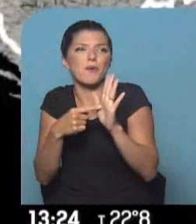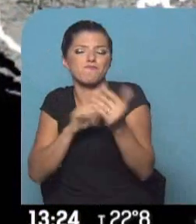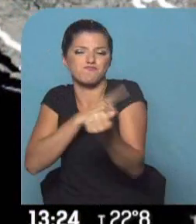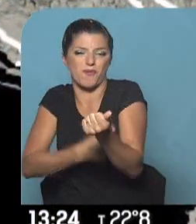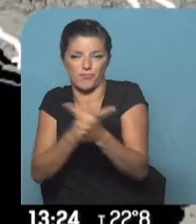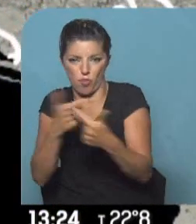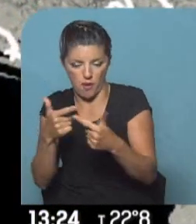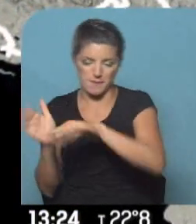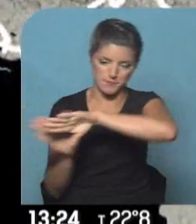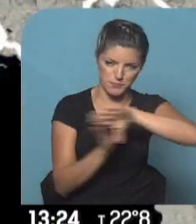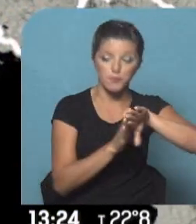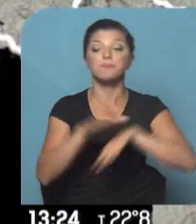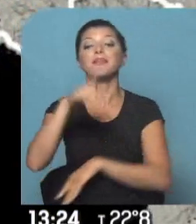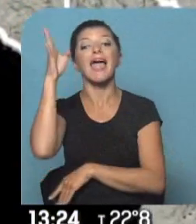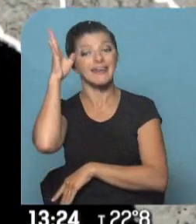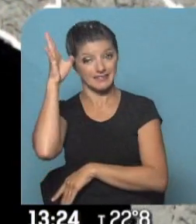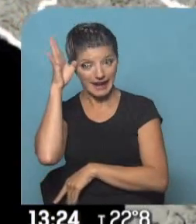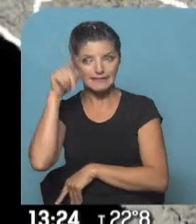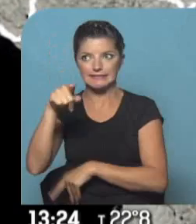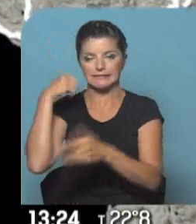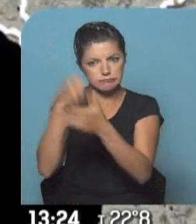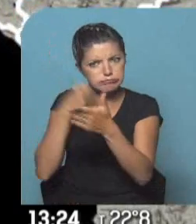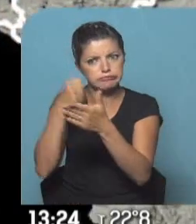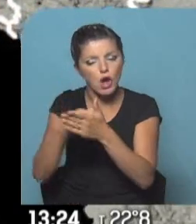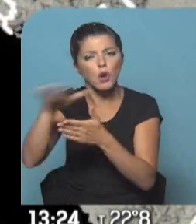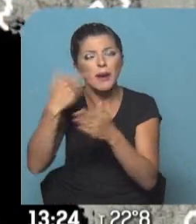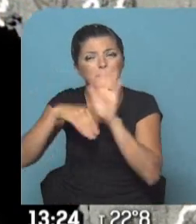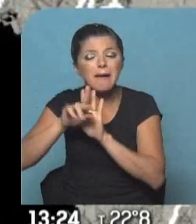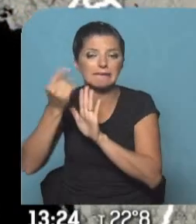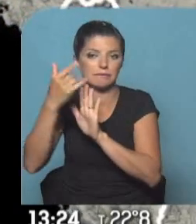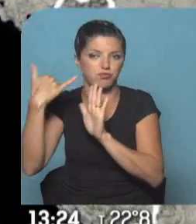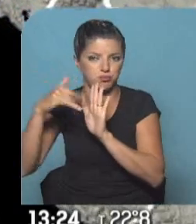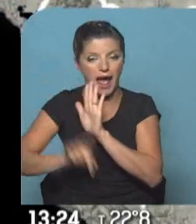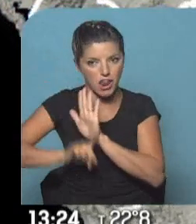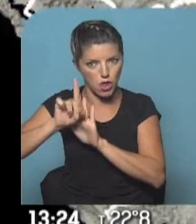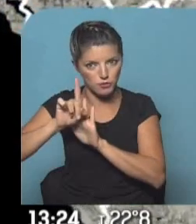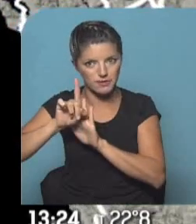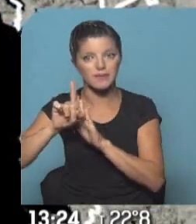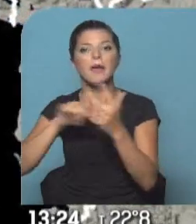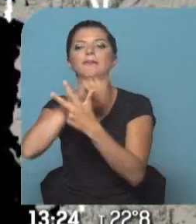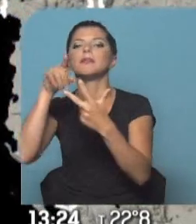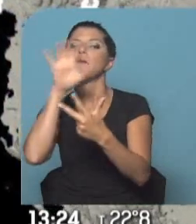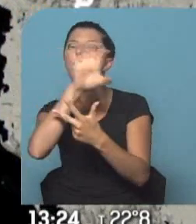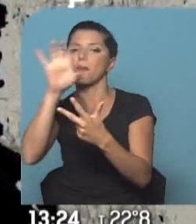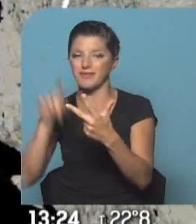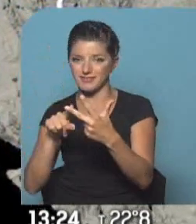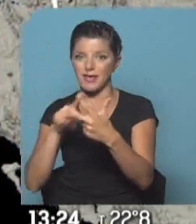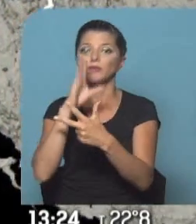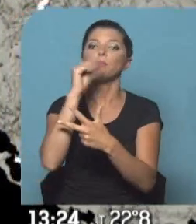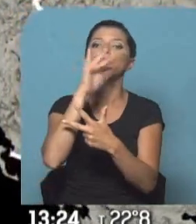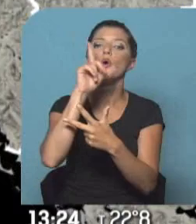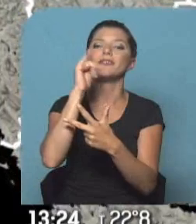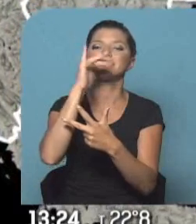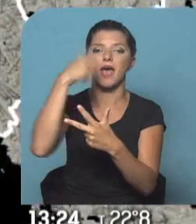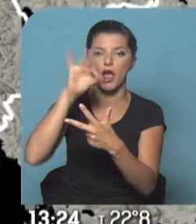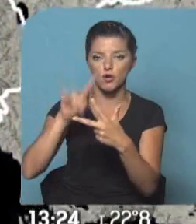los impulsos independentistas se registran en las zonas más ricas del norte del país, que incluyen a las provincias autonómicas de Bolzano, así como a las